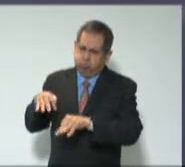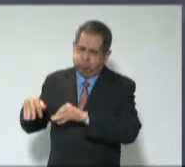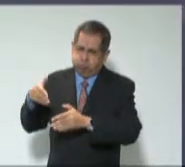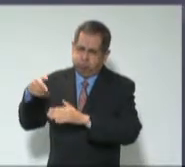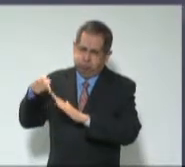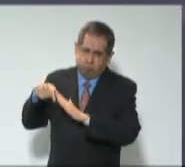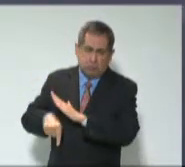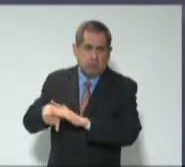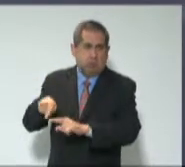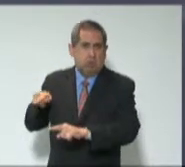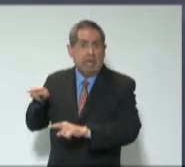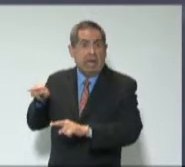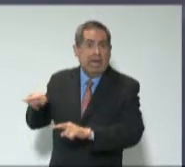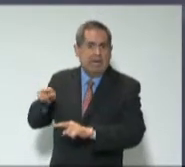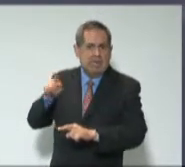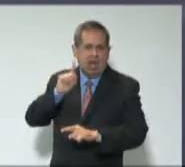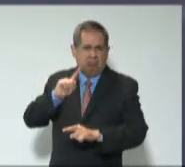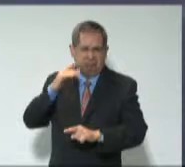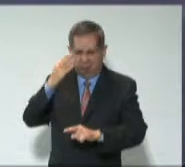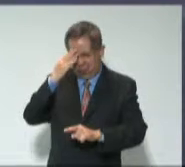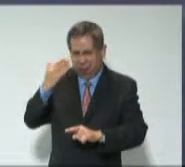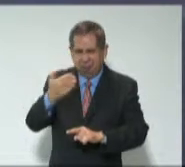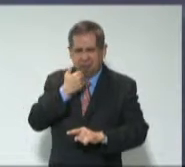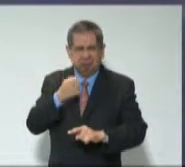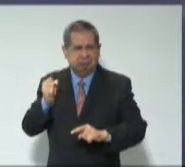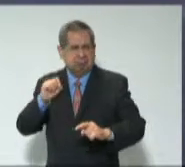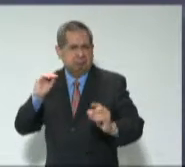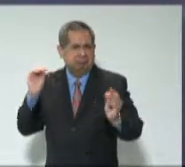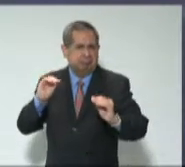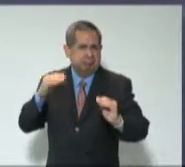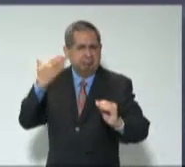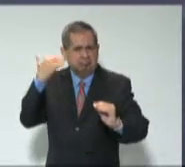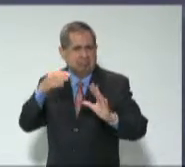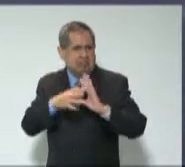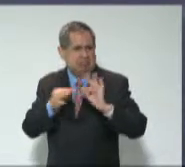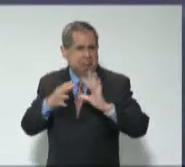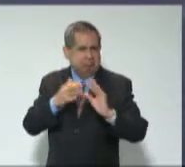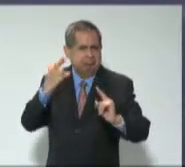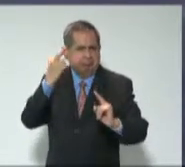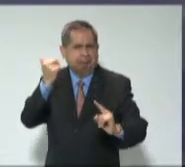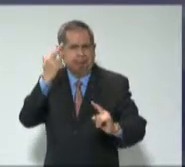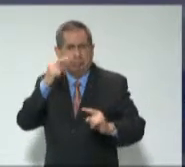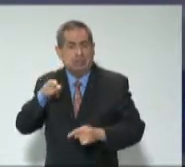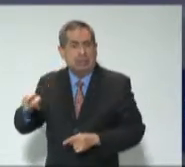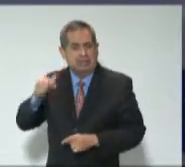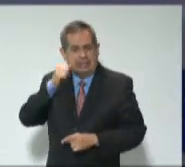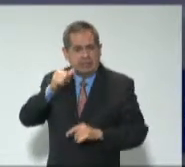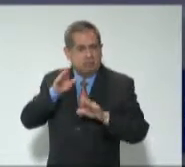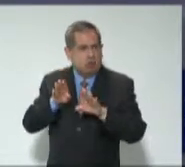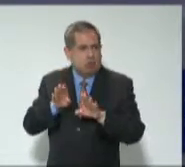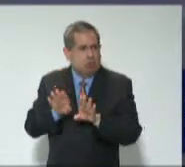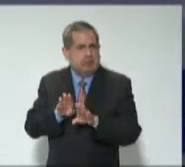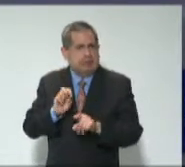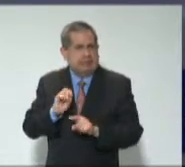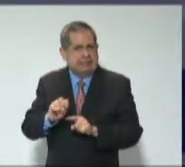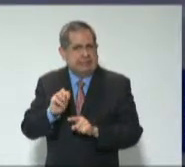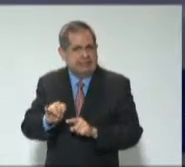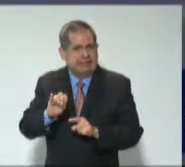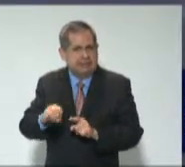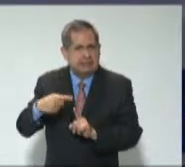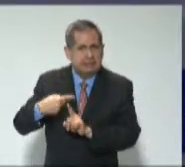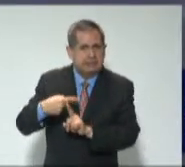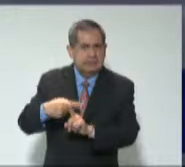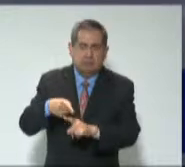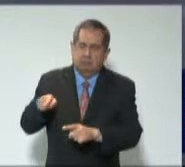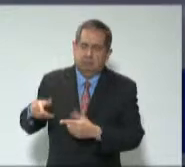tiene una capacidad de interlocución y siempre está buscando el Cómo construimos el Cómo sí Y creo que esas